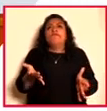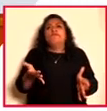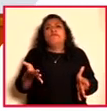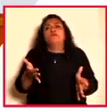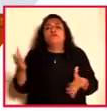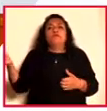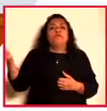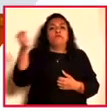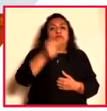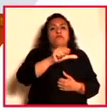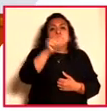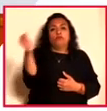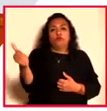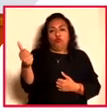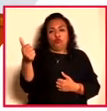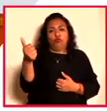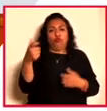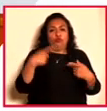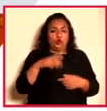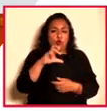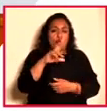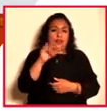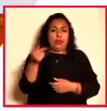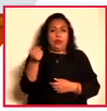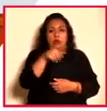era Cuitláhuac, el hermano de Moctezuma.